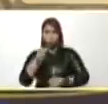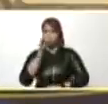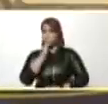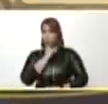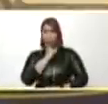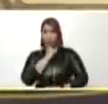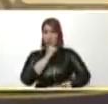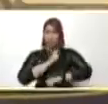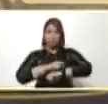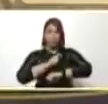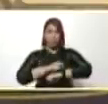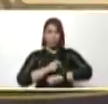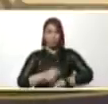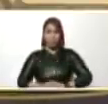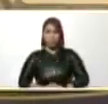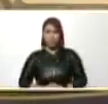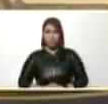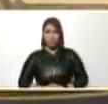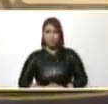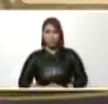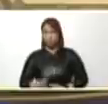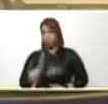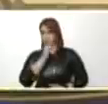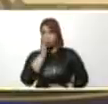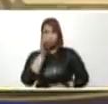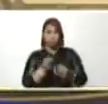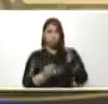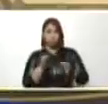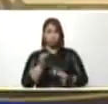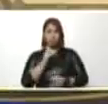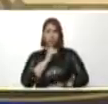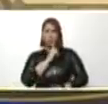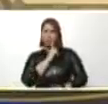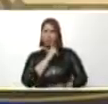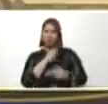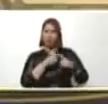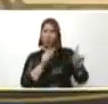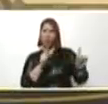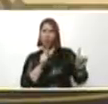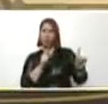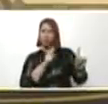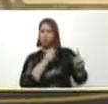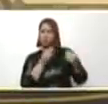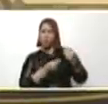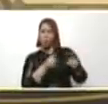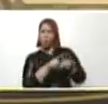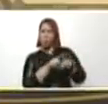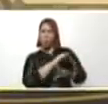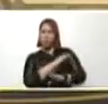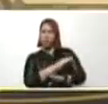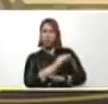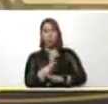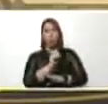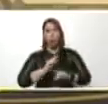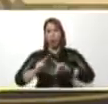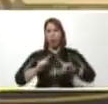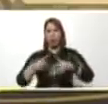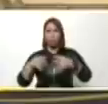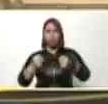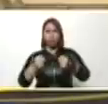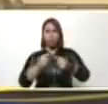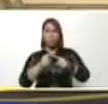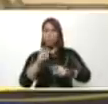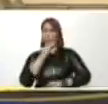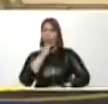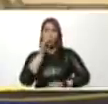a tiempo, no hay justicia, se puede llamar de otra cosa, sentencia o acción judicial, pero